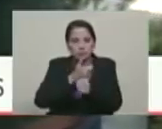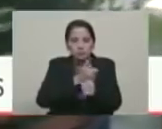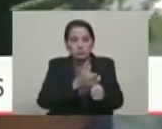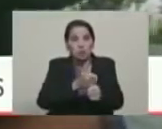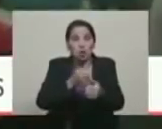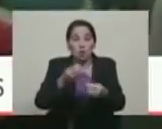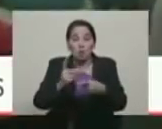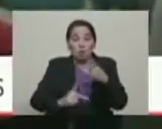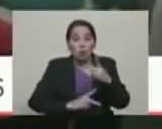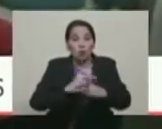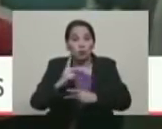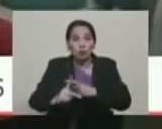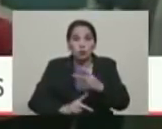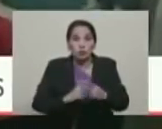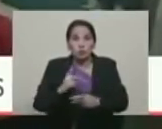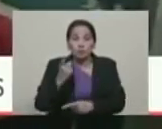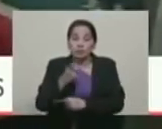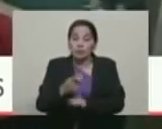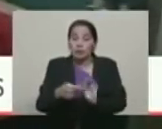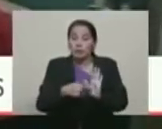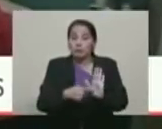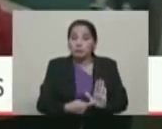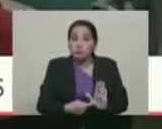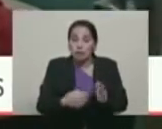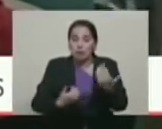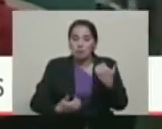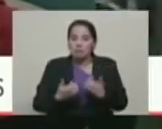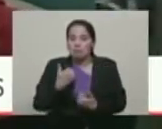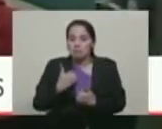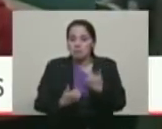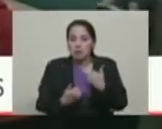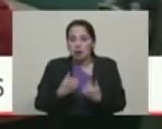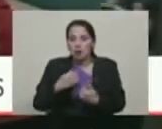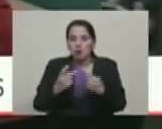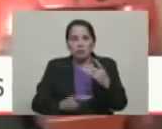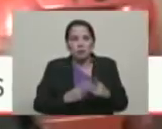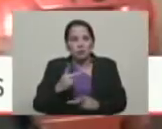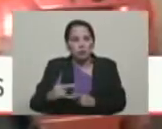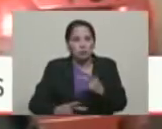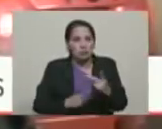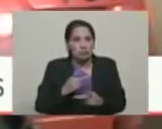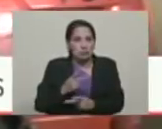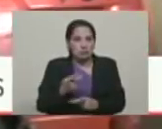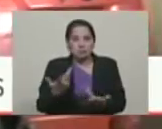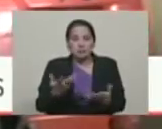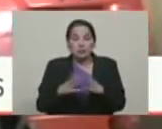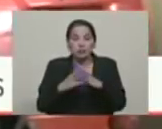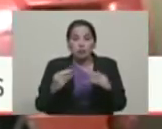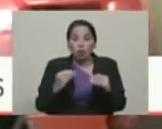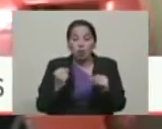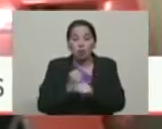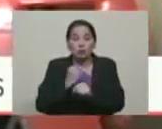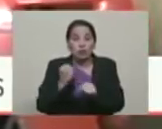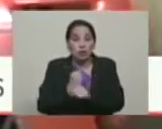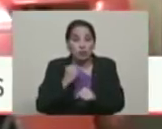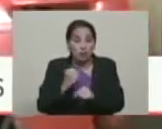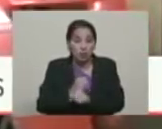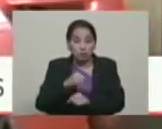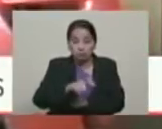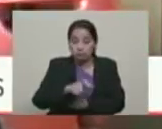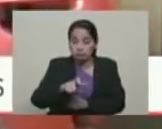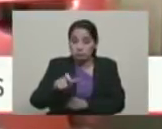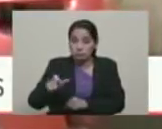es importante, tenemos que destacar en este miércoles productivo, que estos trabajadores, que la clase obrera, que